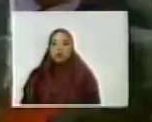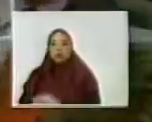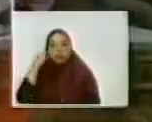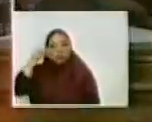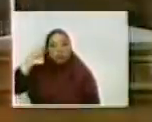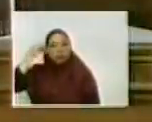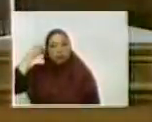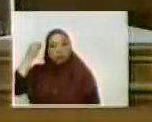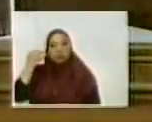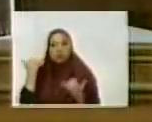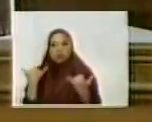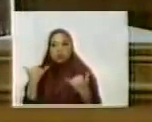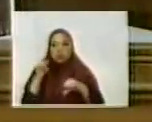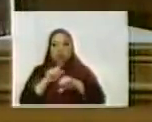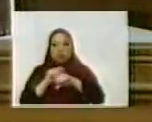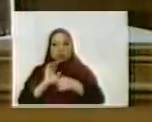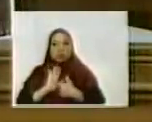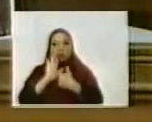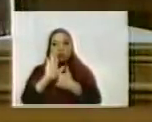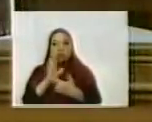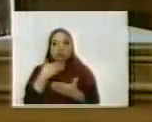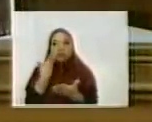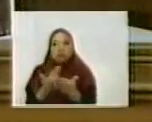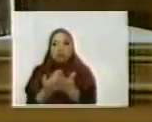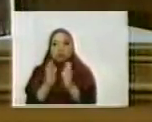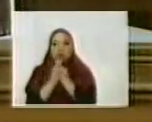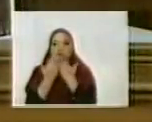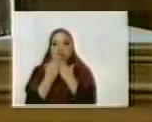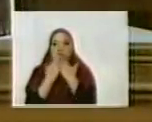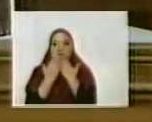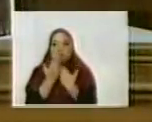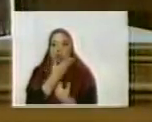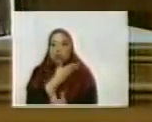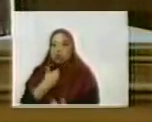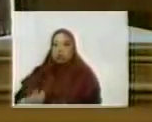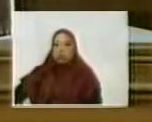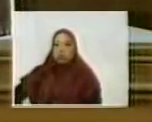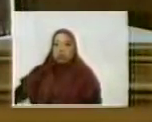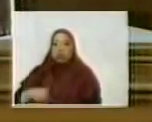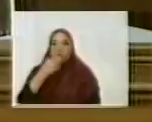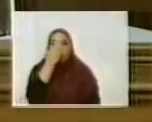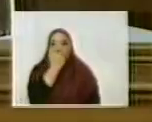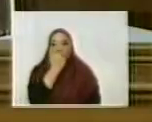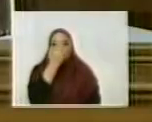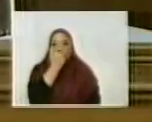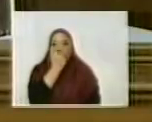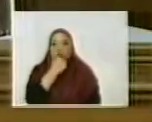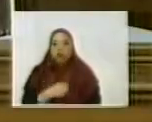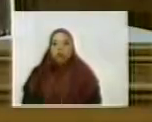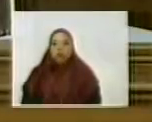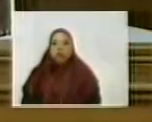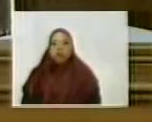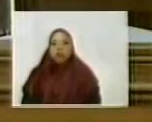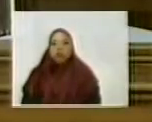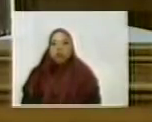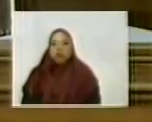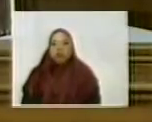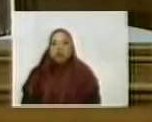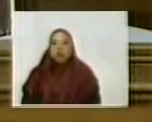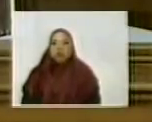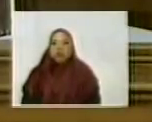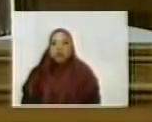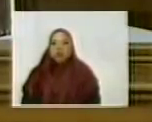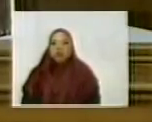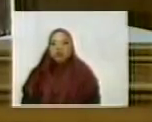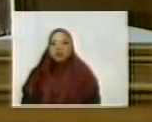Considerando que al momento de presentar el precitado libro, el presidente constitucional de la República Bolivariana de Venezuela, Nicolás Maduro Moros,